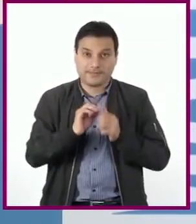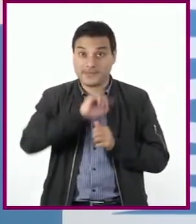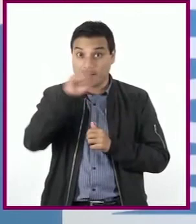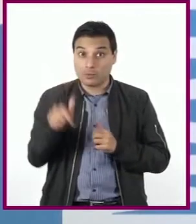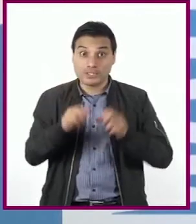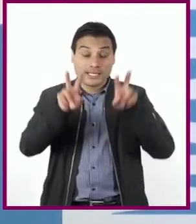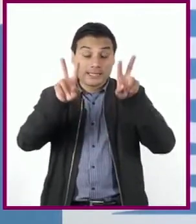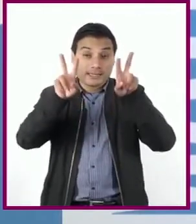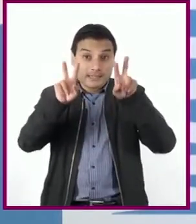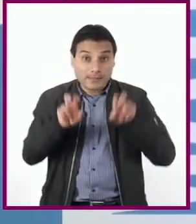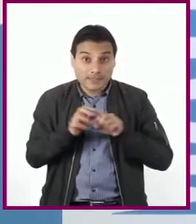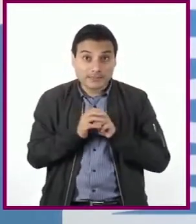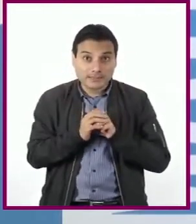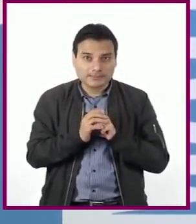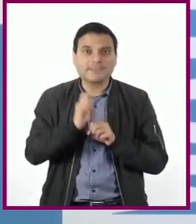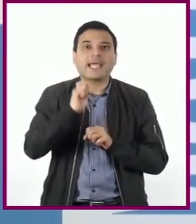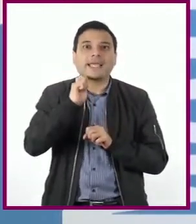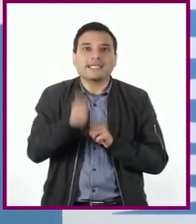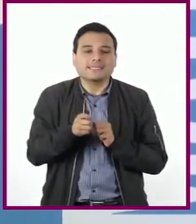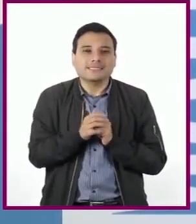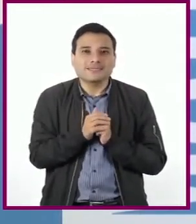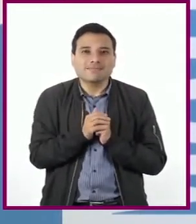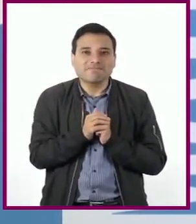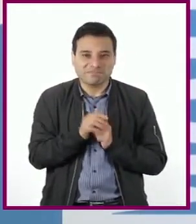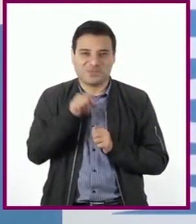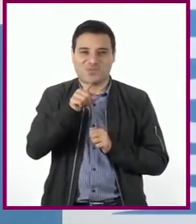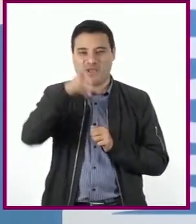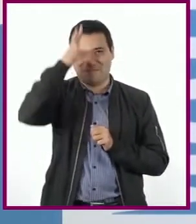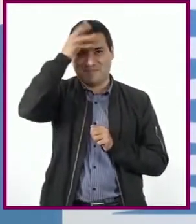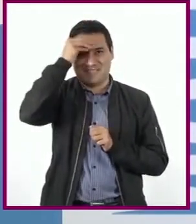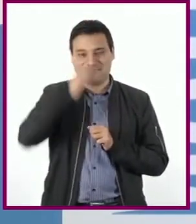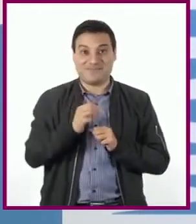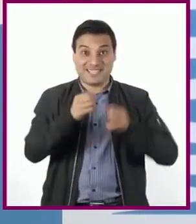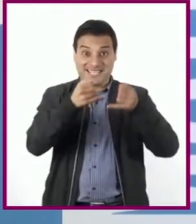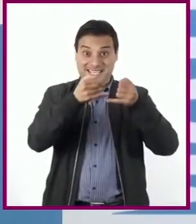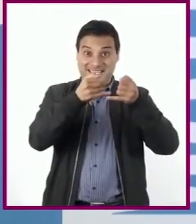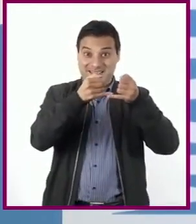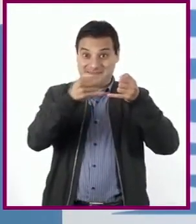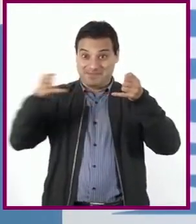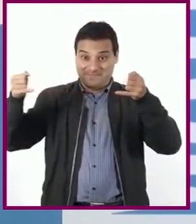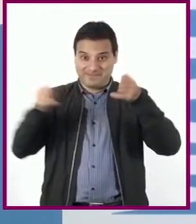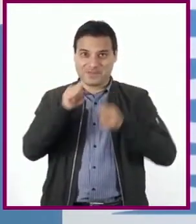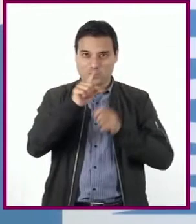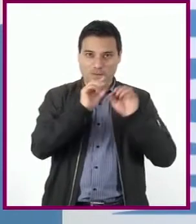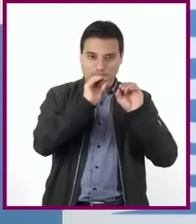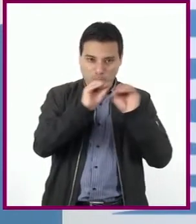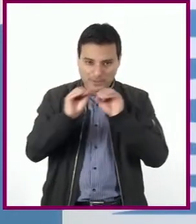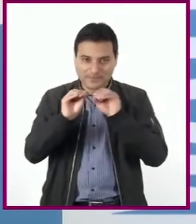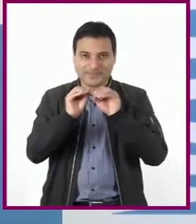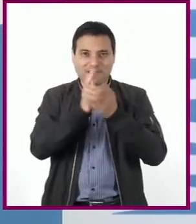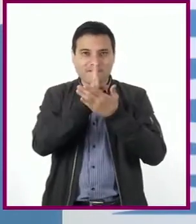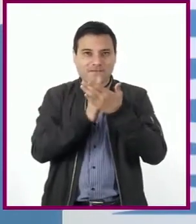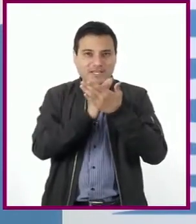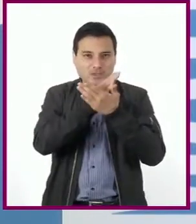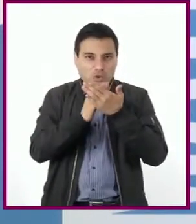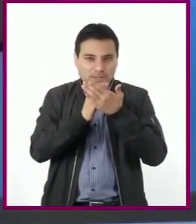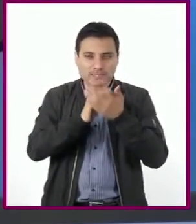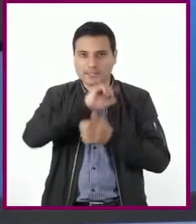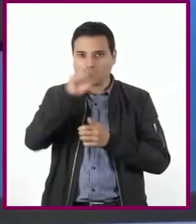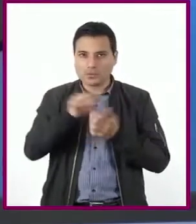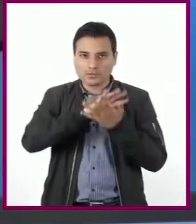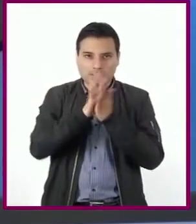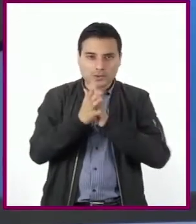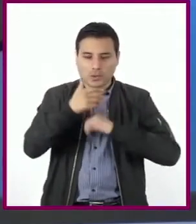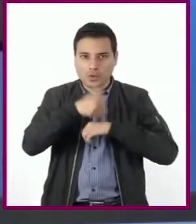lecciones aprenderán a ubicar las fracciones en la recta numérica, a compararlas y a obtener